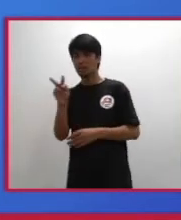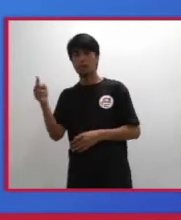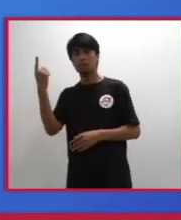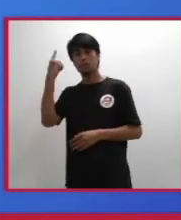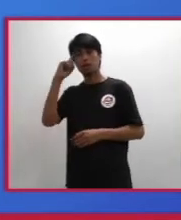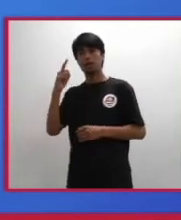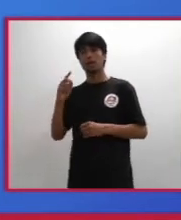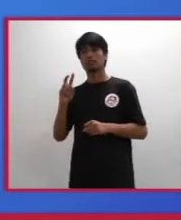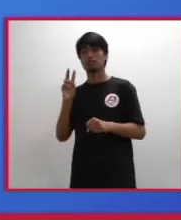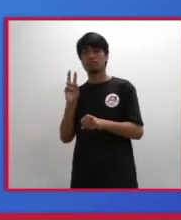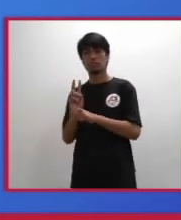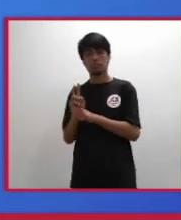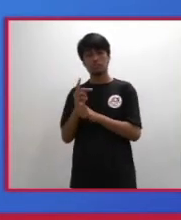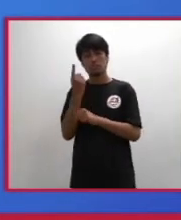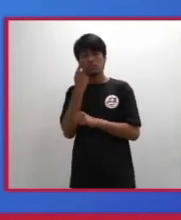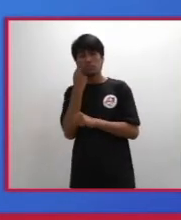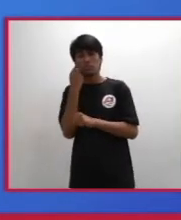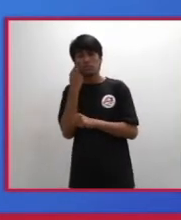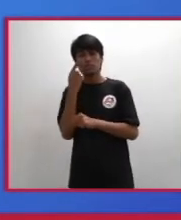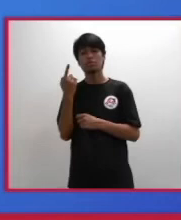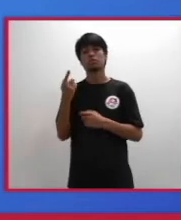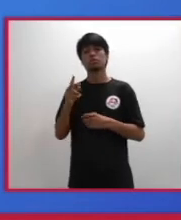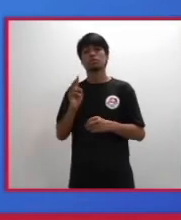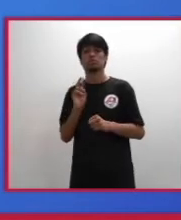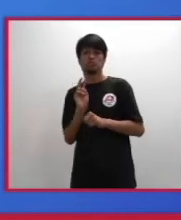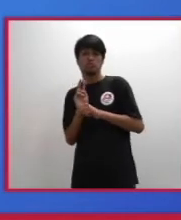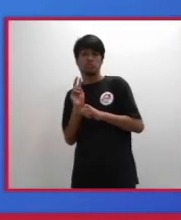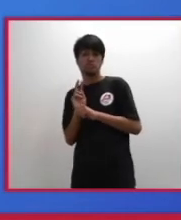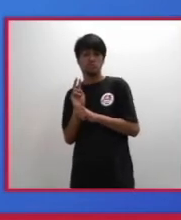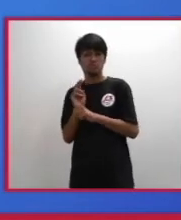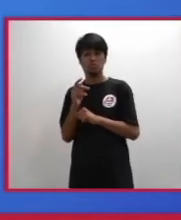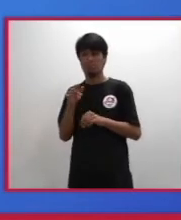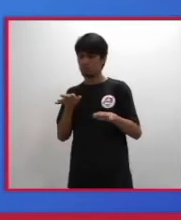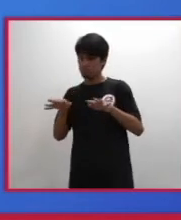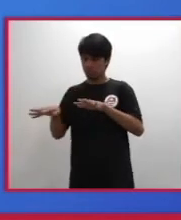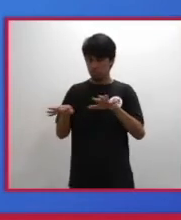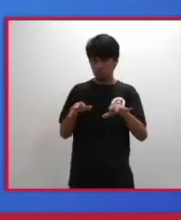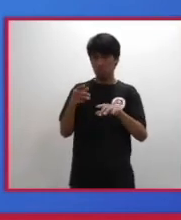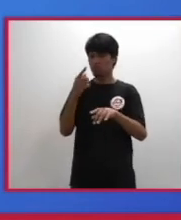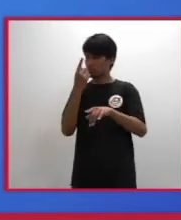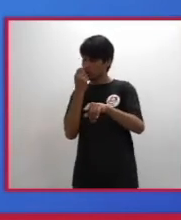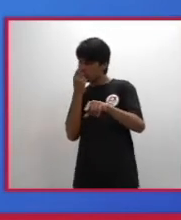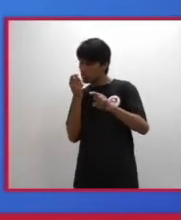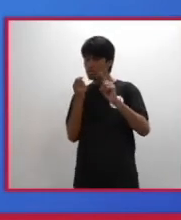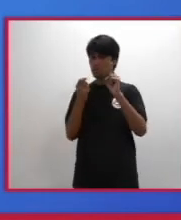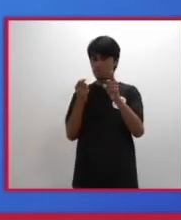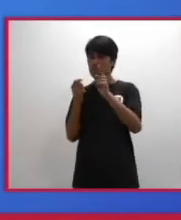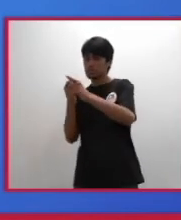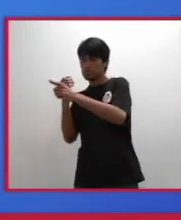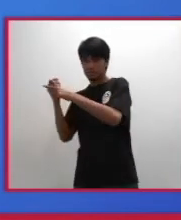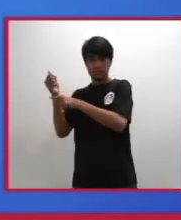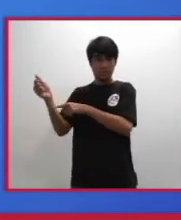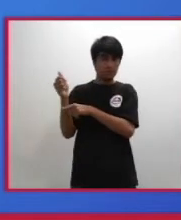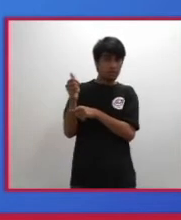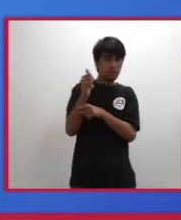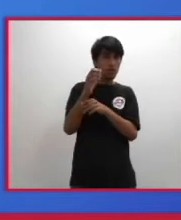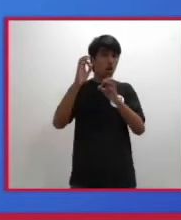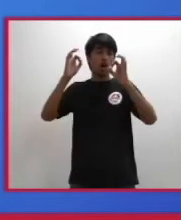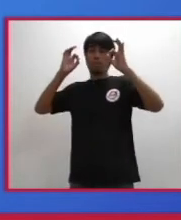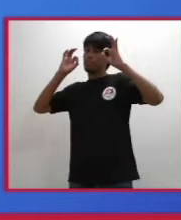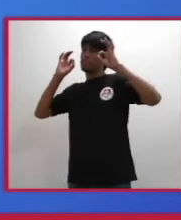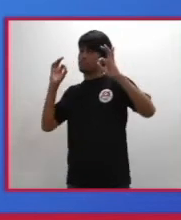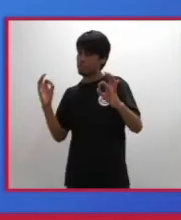y plan de ejecución segura. Tienen que manejar, tener el plan de trabajo, el plan de seguridad completamente.